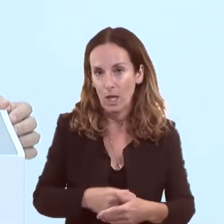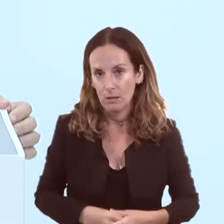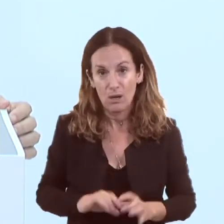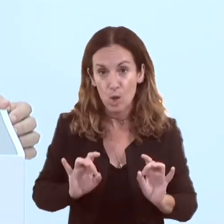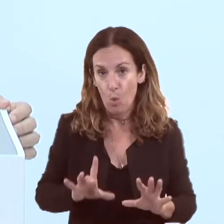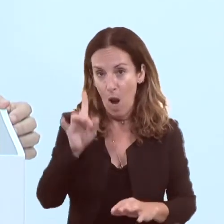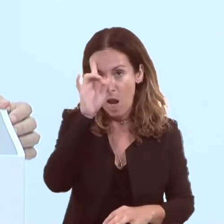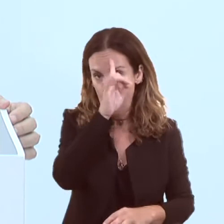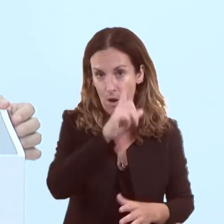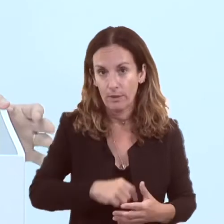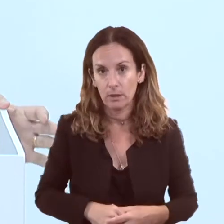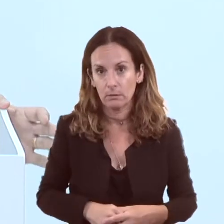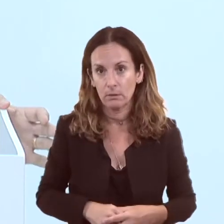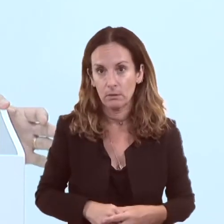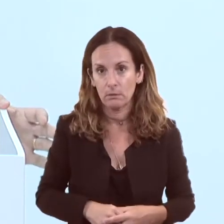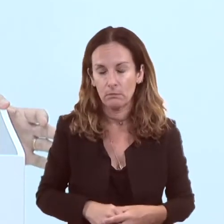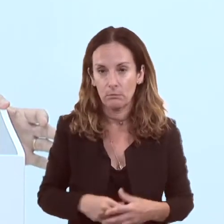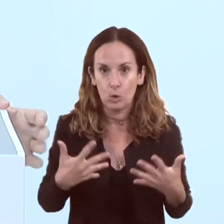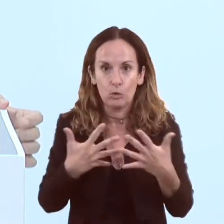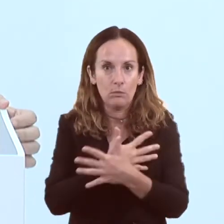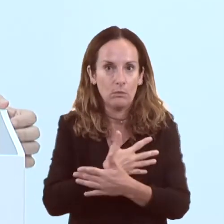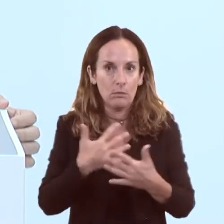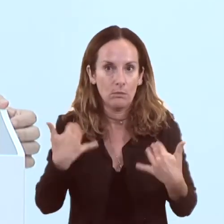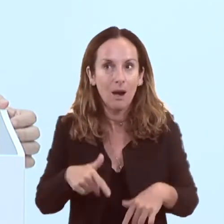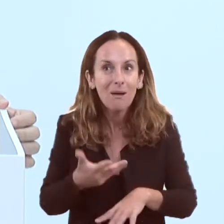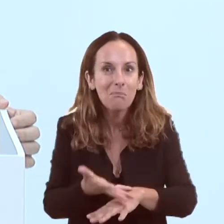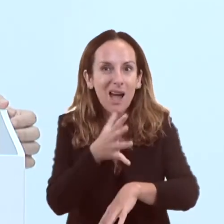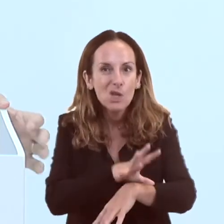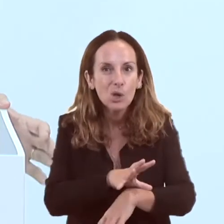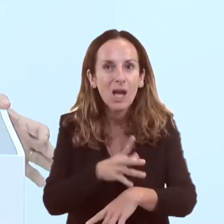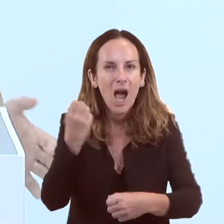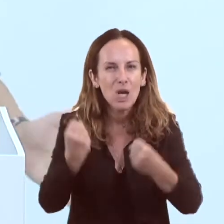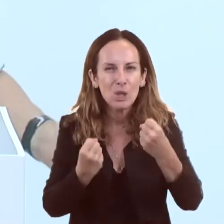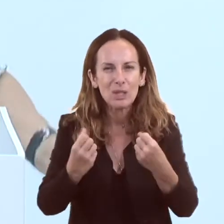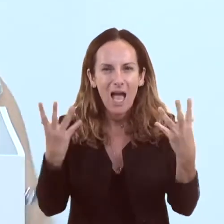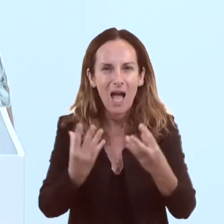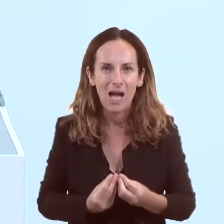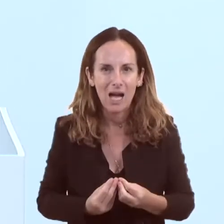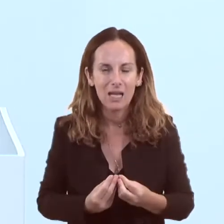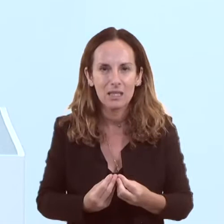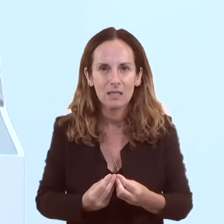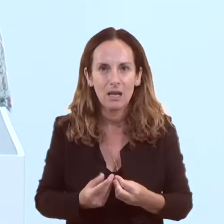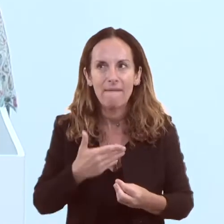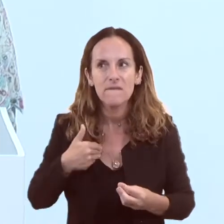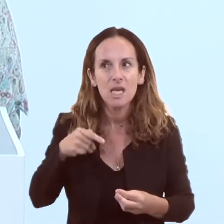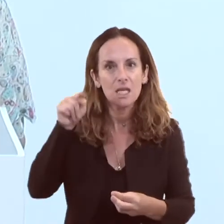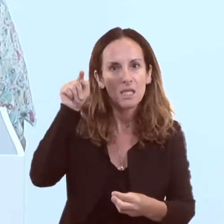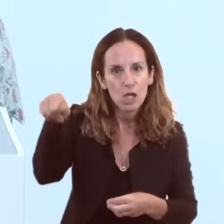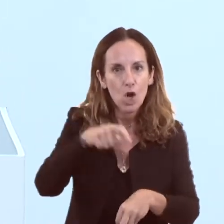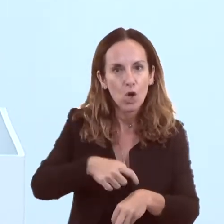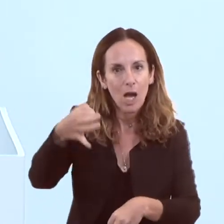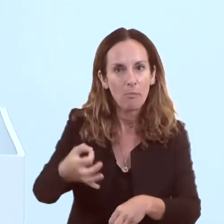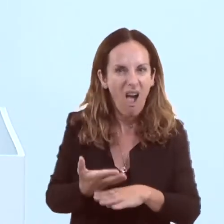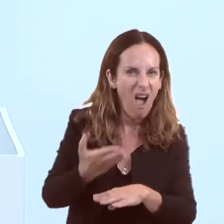Madrid cosa que resultamos claro sorprendente tratándose de mallorca y no no cabe evidentemente para nadie Es agradable pero